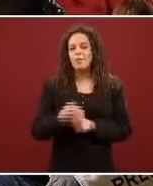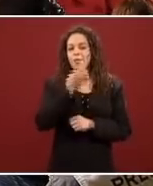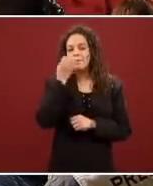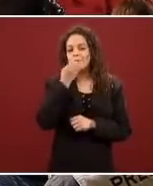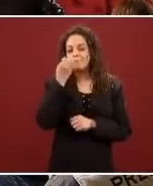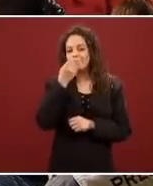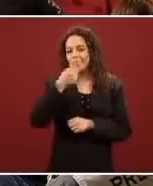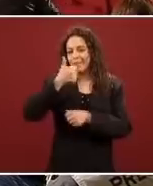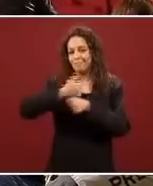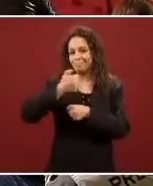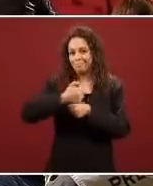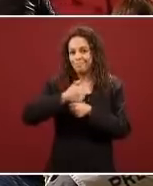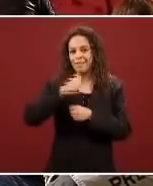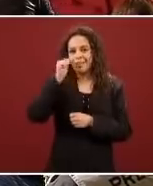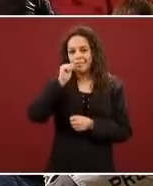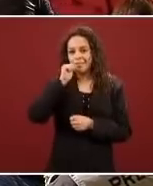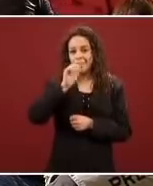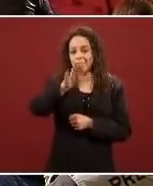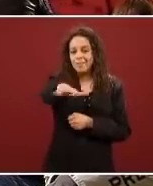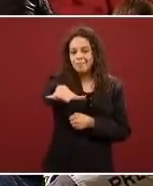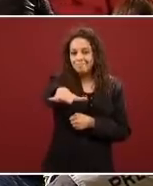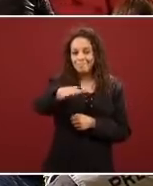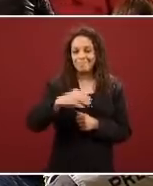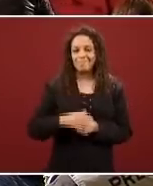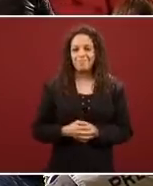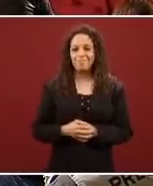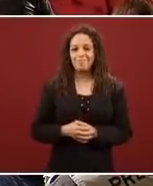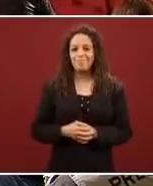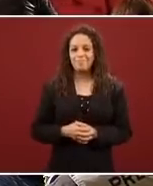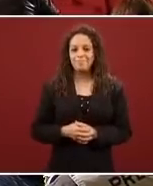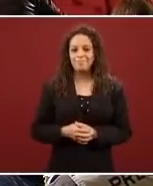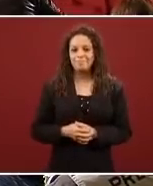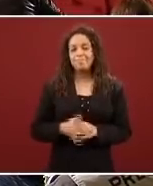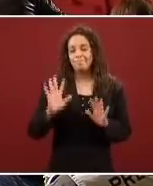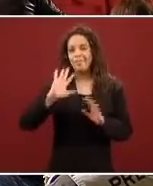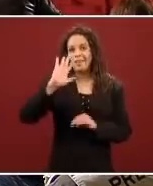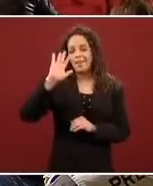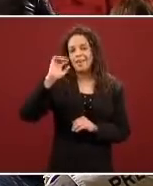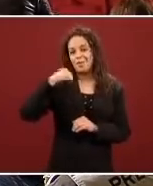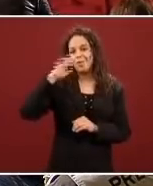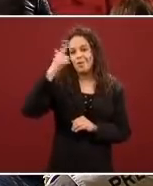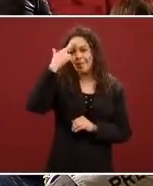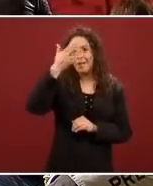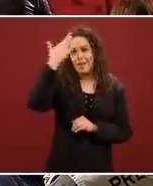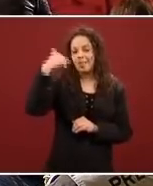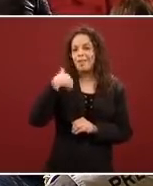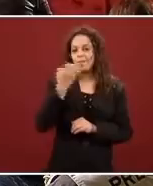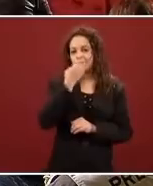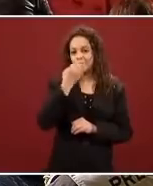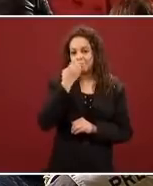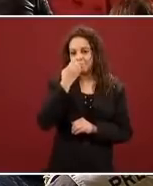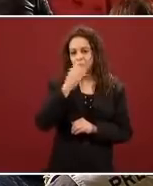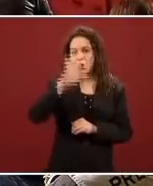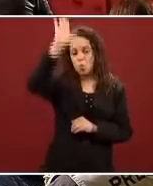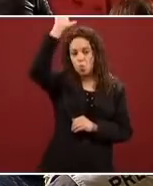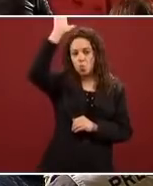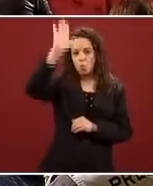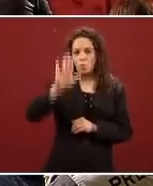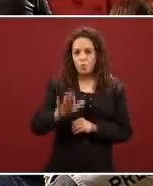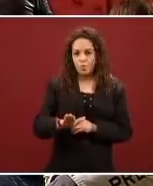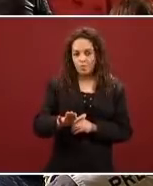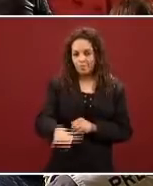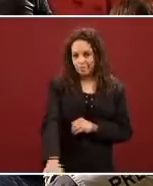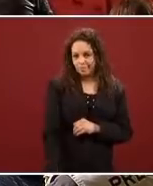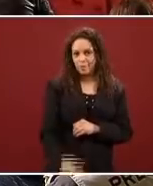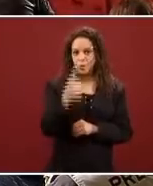pero es doble distancia, porque el tomar distancia, me acuerdo, en mi colegio era, ¿no?, 1, 2 y 3. Bueno,